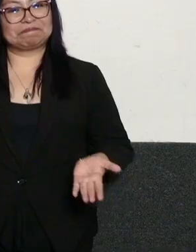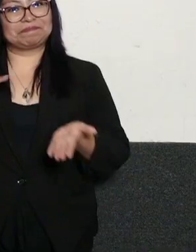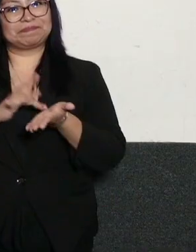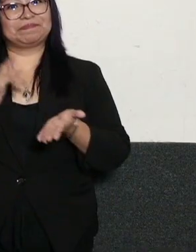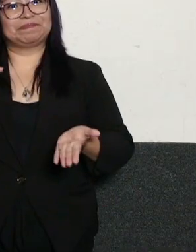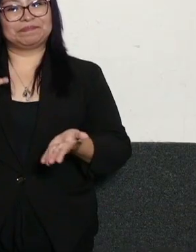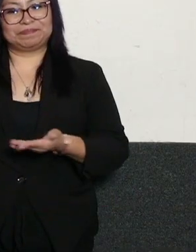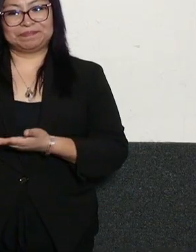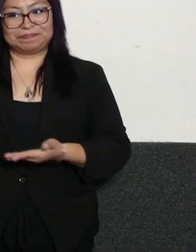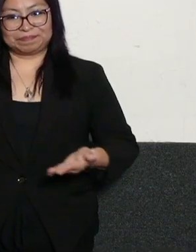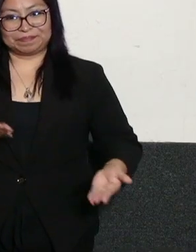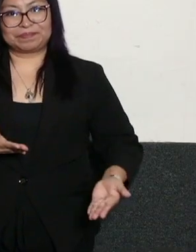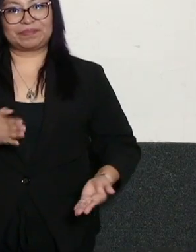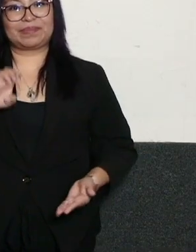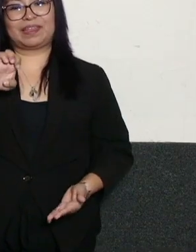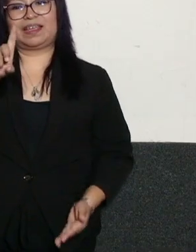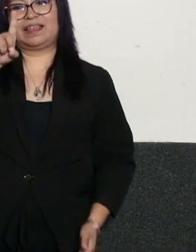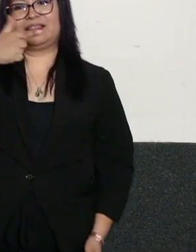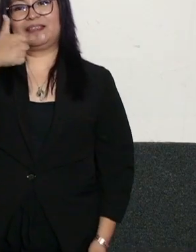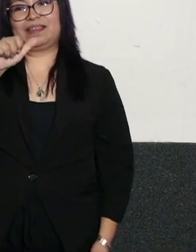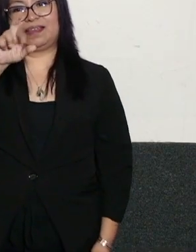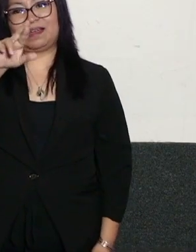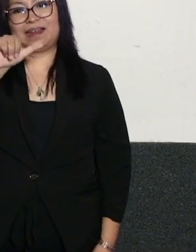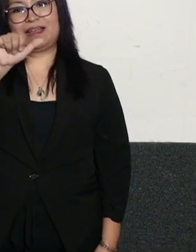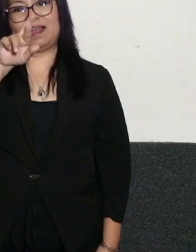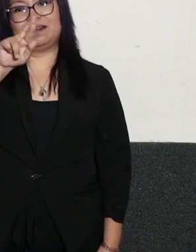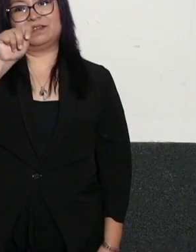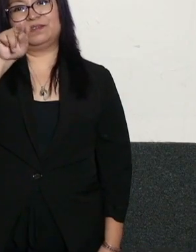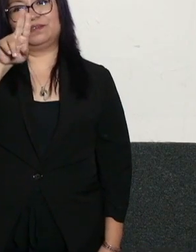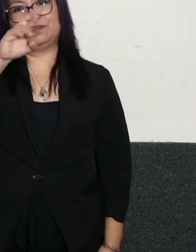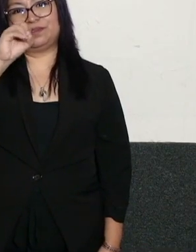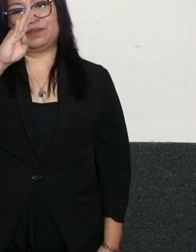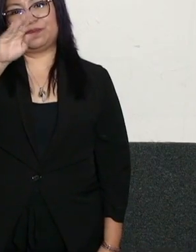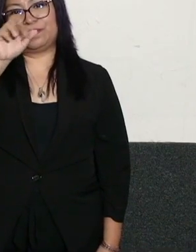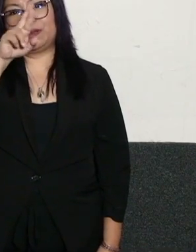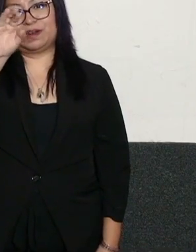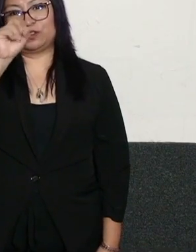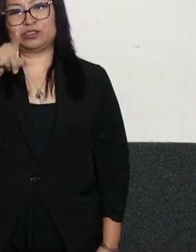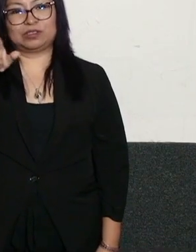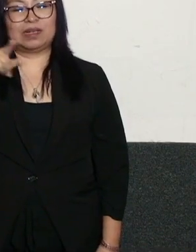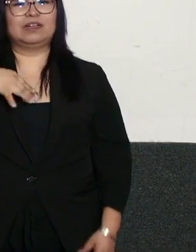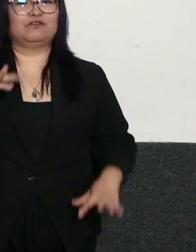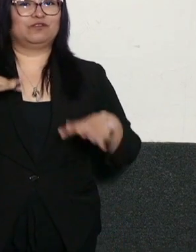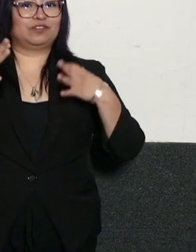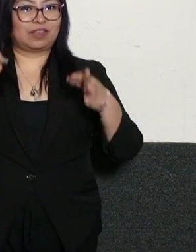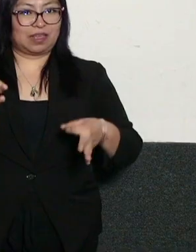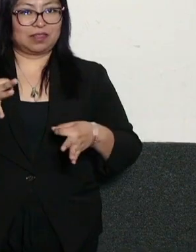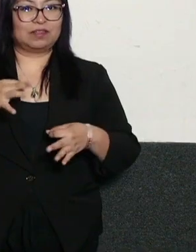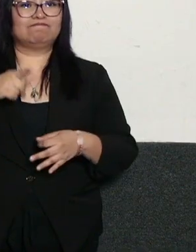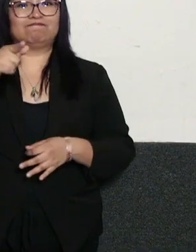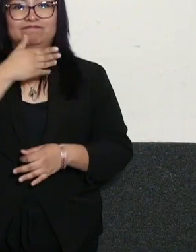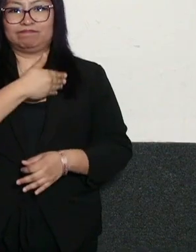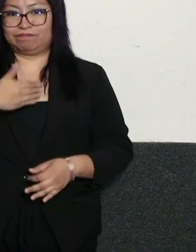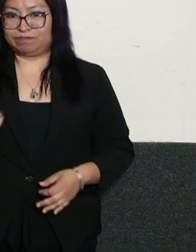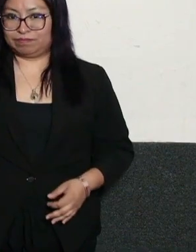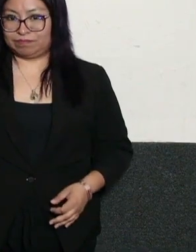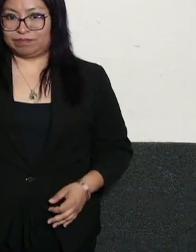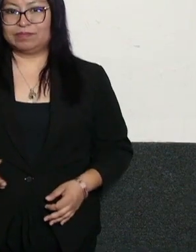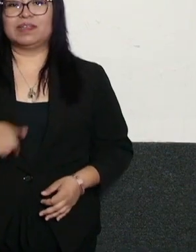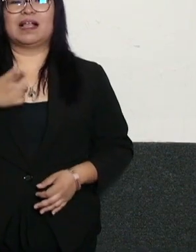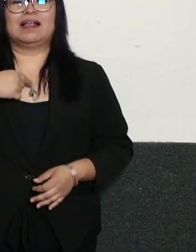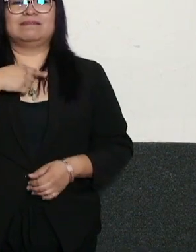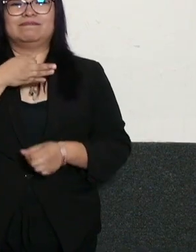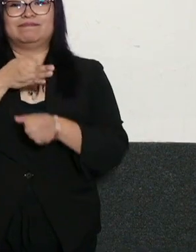agradecemos y presentamos a ustedes a Edgar Arturo Barroso Merino, fundador y CEO de Horizons Architecture, así que